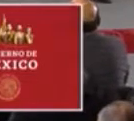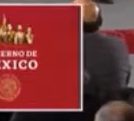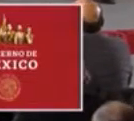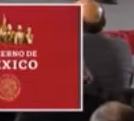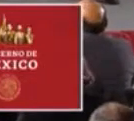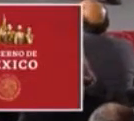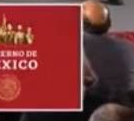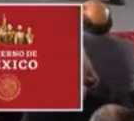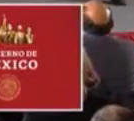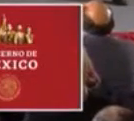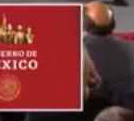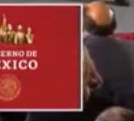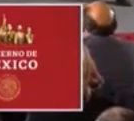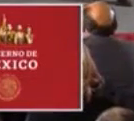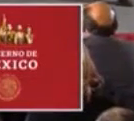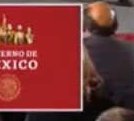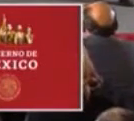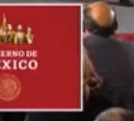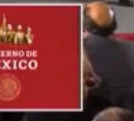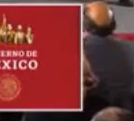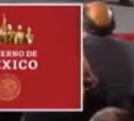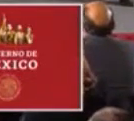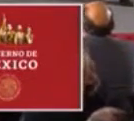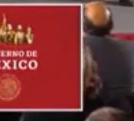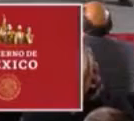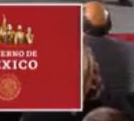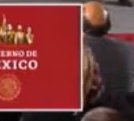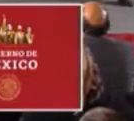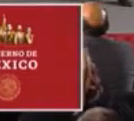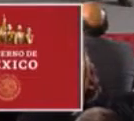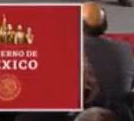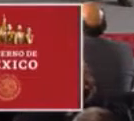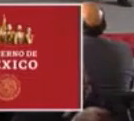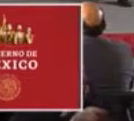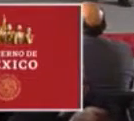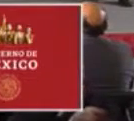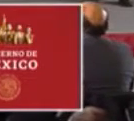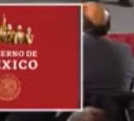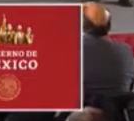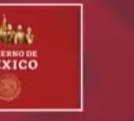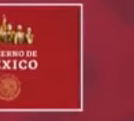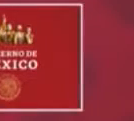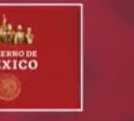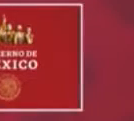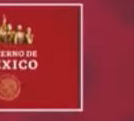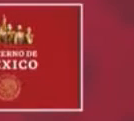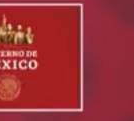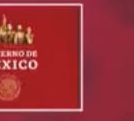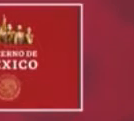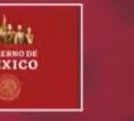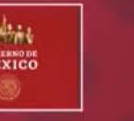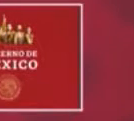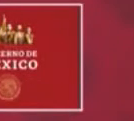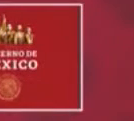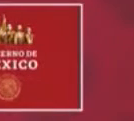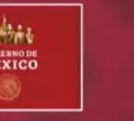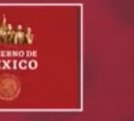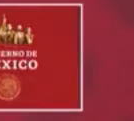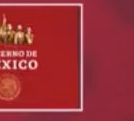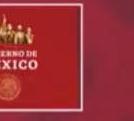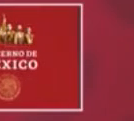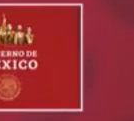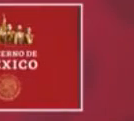conocer el día de hoy cómo se está avanzando. Por eso